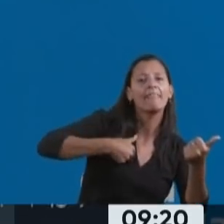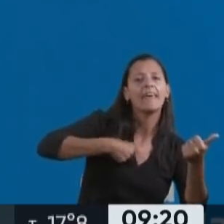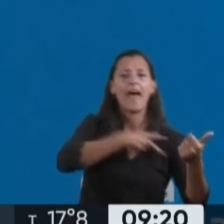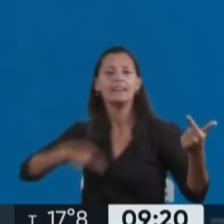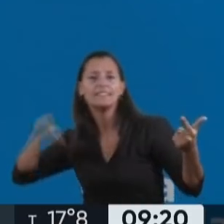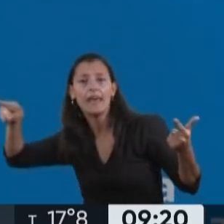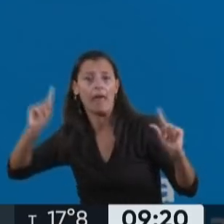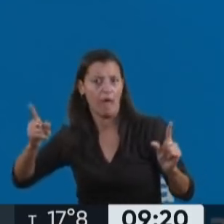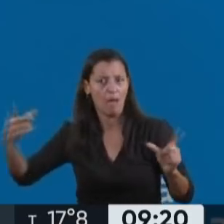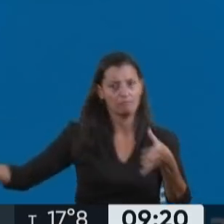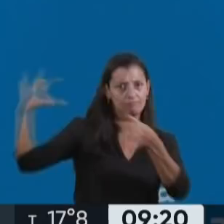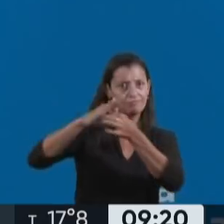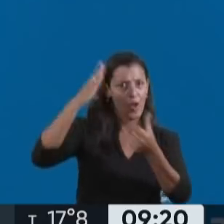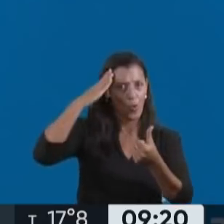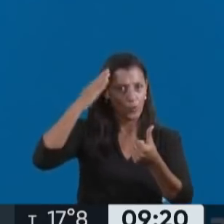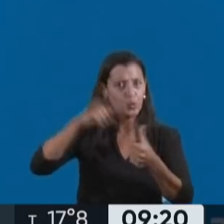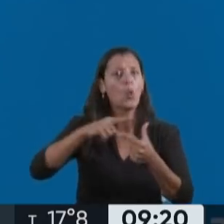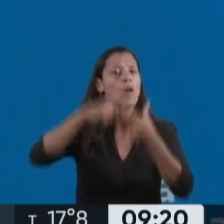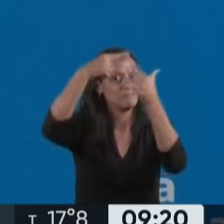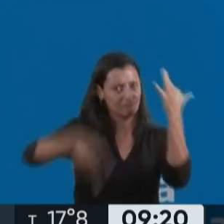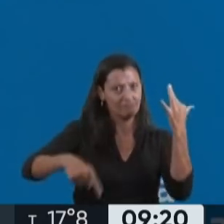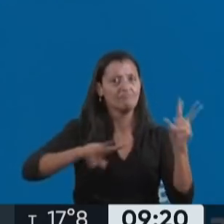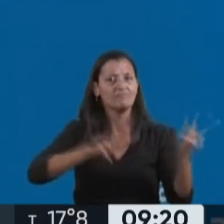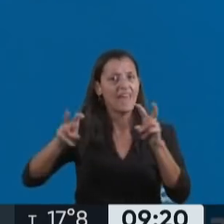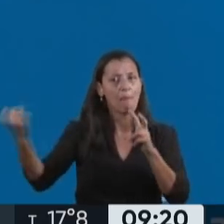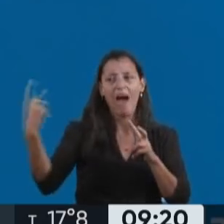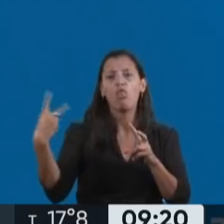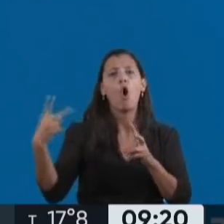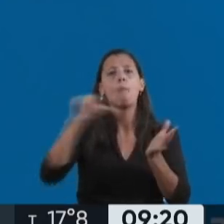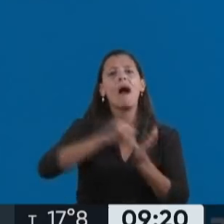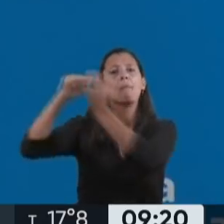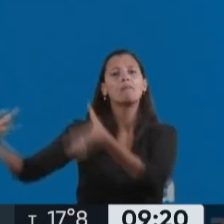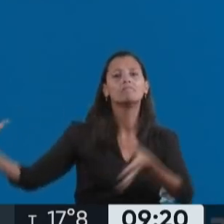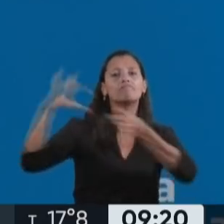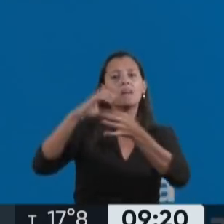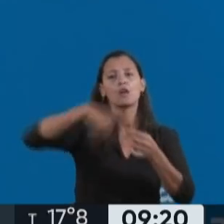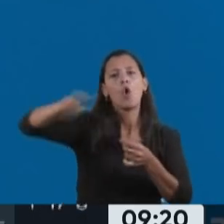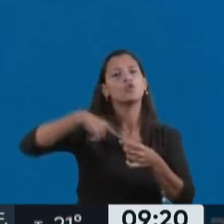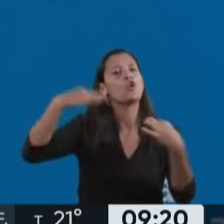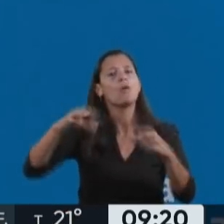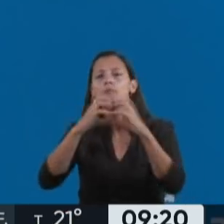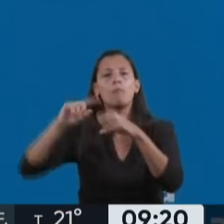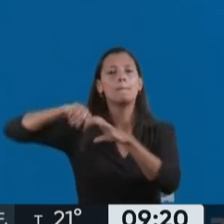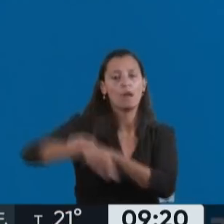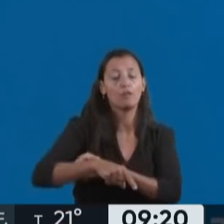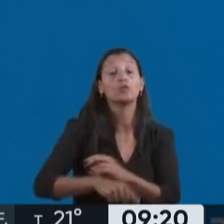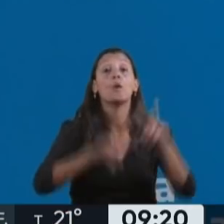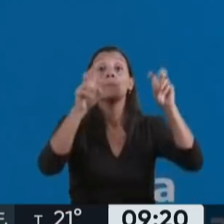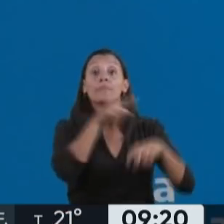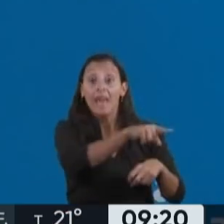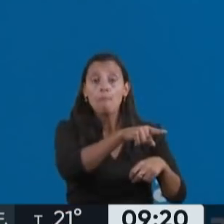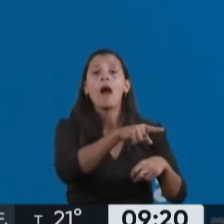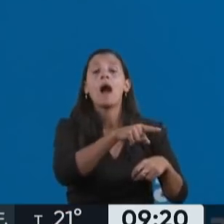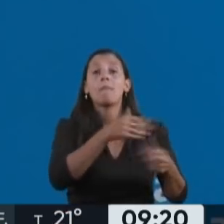también cultural, y también en otras cantidades de temas en los cuales estamos involucrados y que hay que profundizar. Y en el caso de Barbados vamos